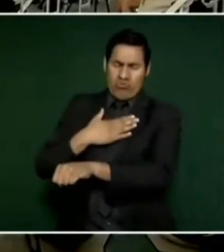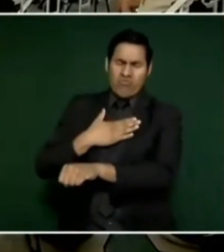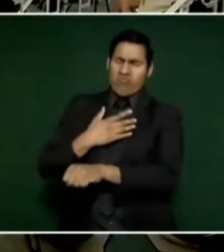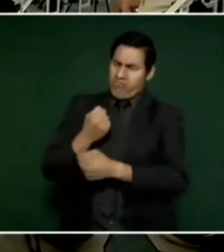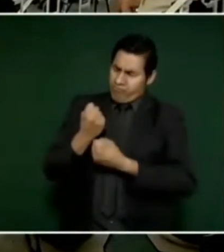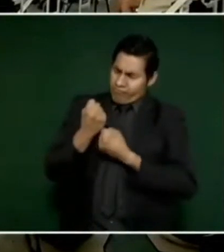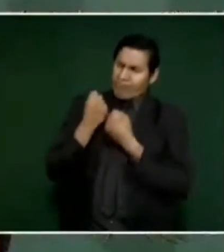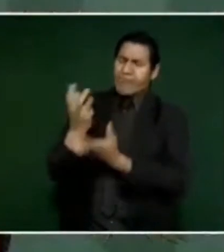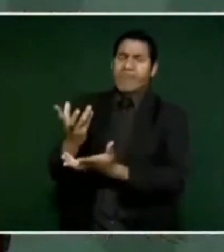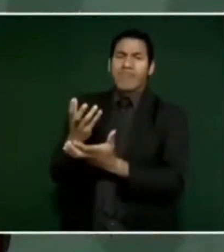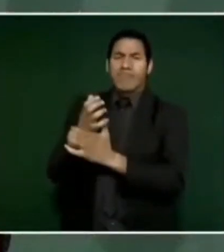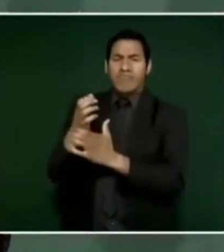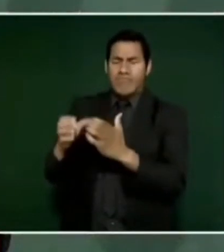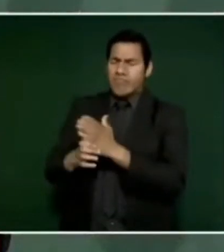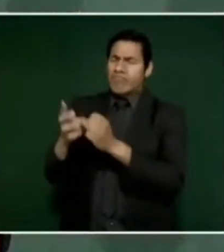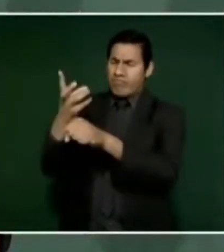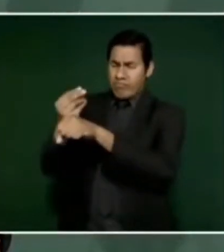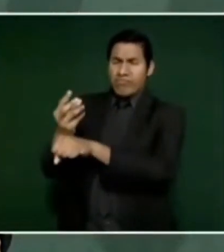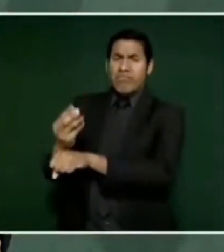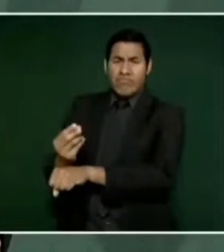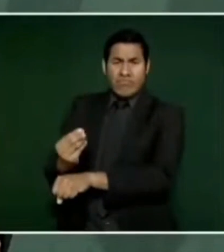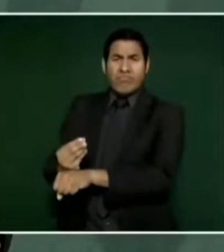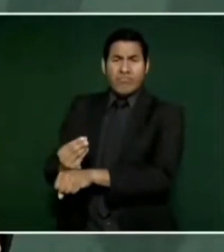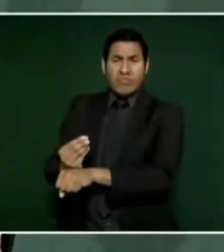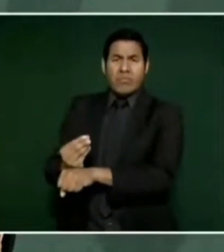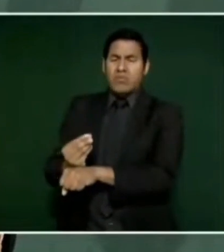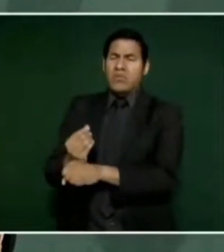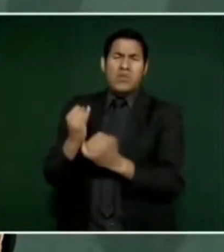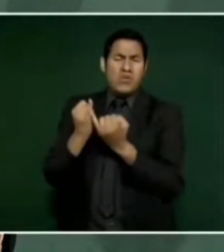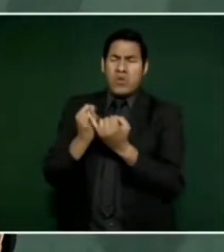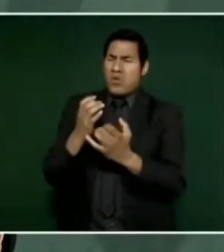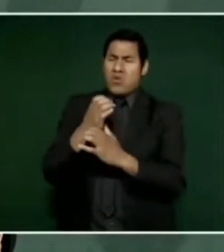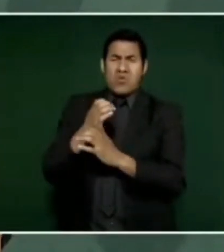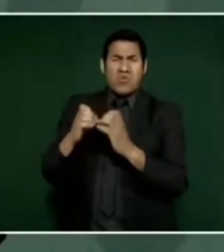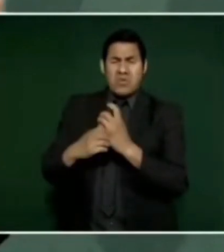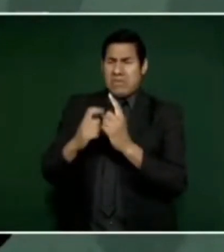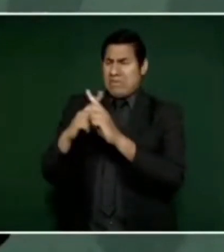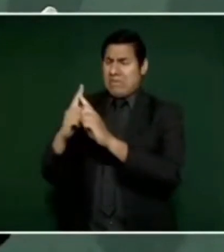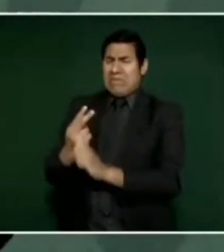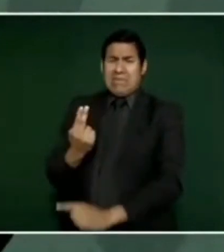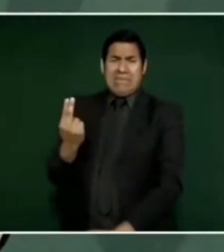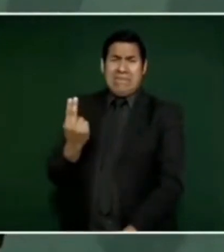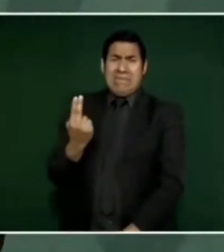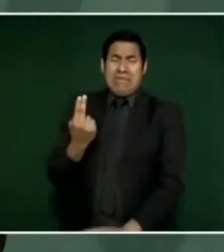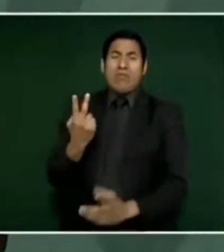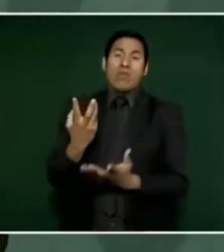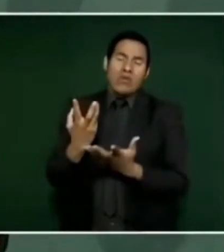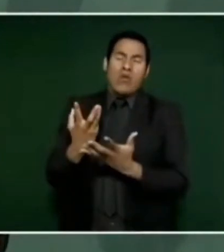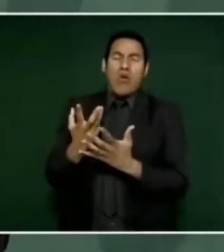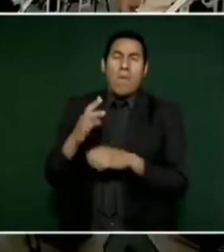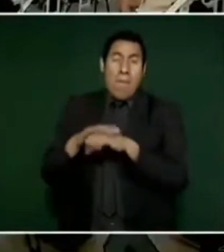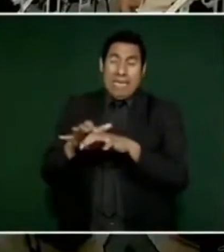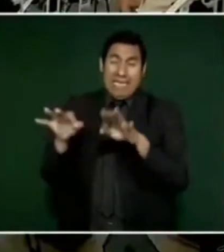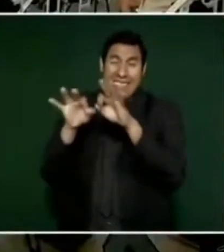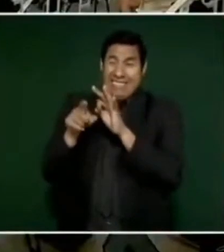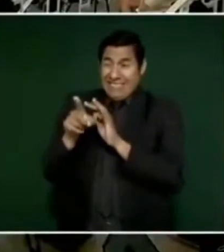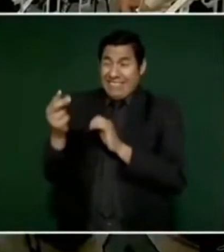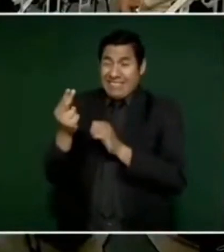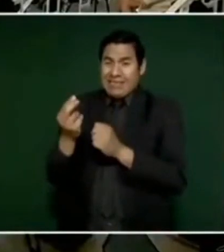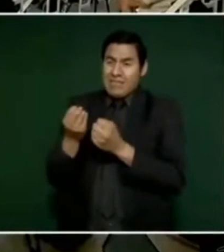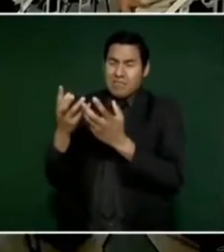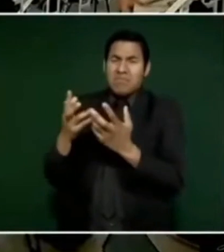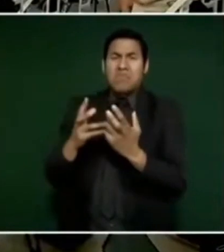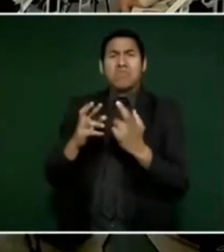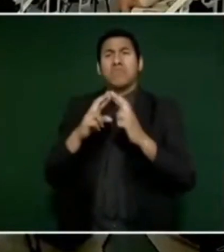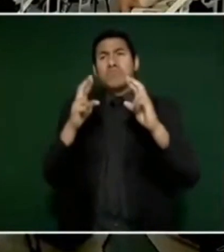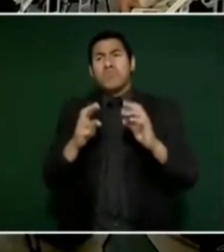reparación. Y todos sus enseres, o los principales, refrigerador,